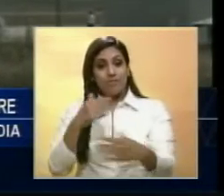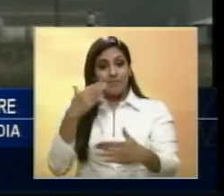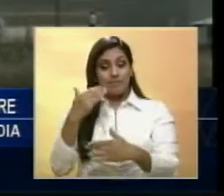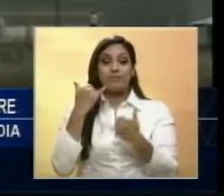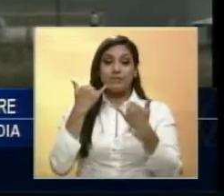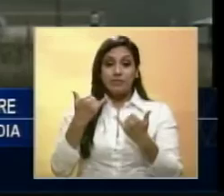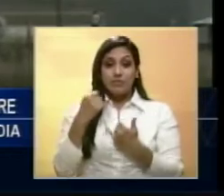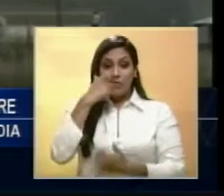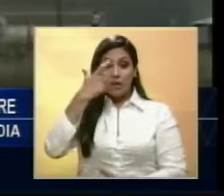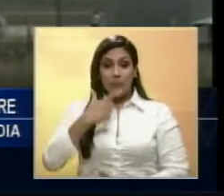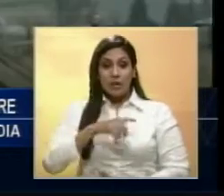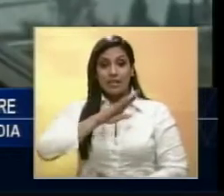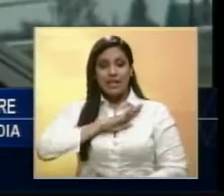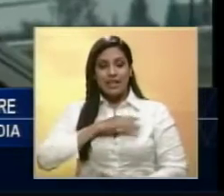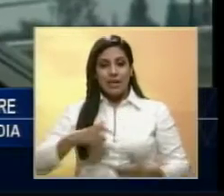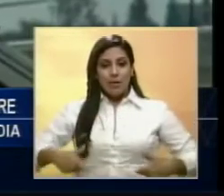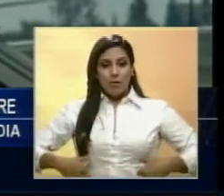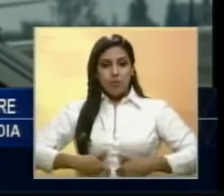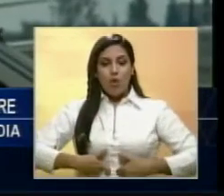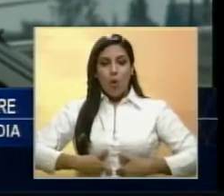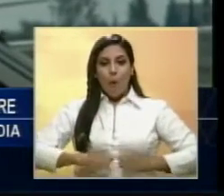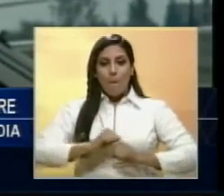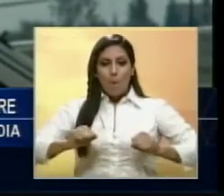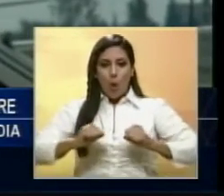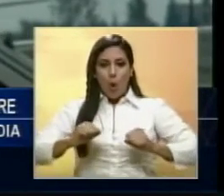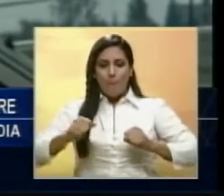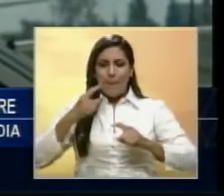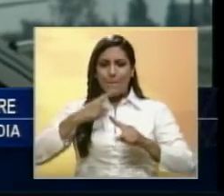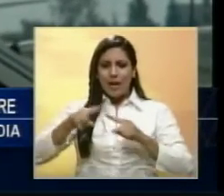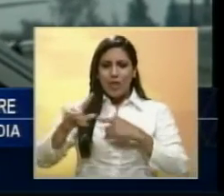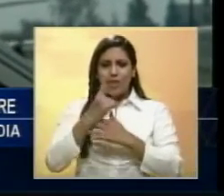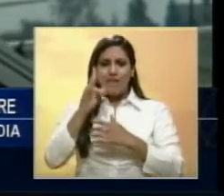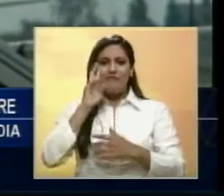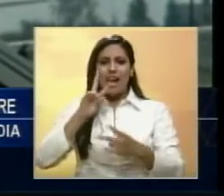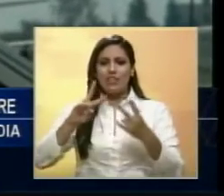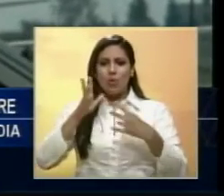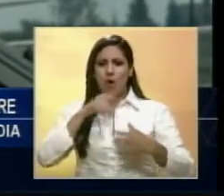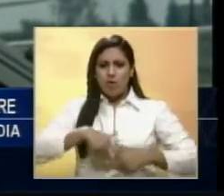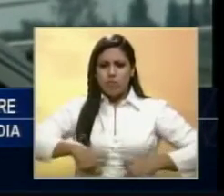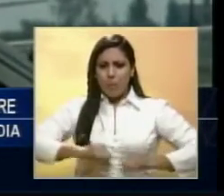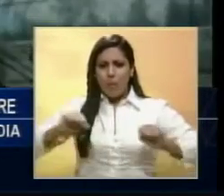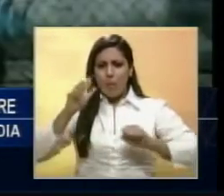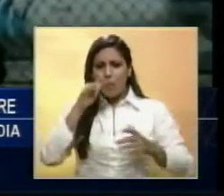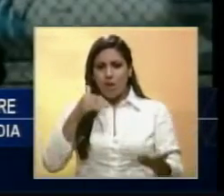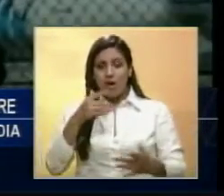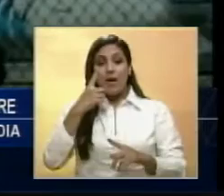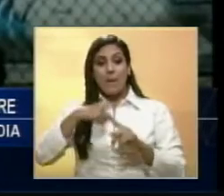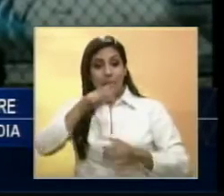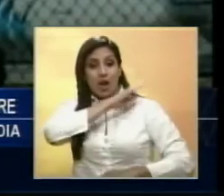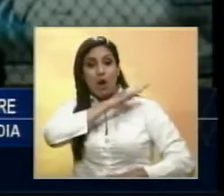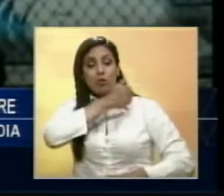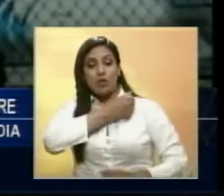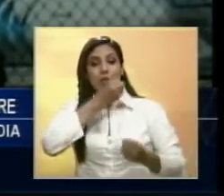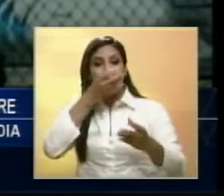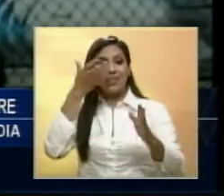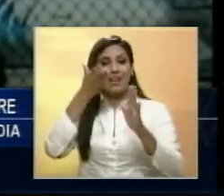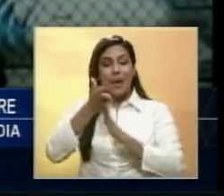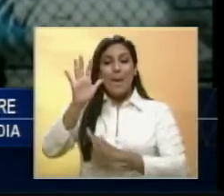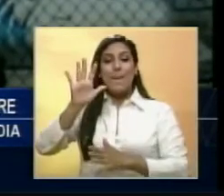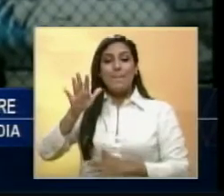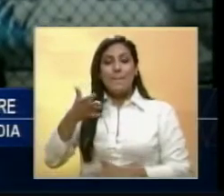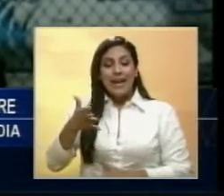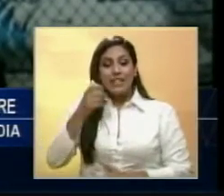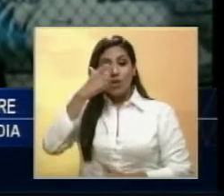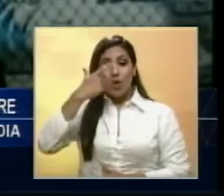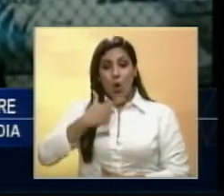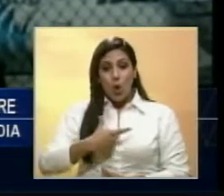individuo aseguró que tenía un cinturón con explosivos, pero resultó ser falso. Las autoridades informaron el móvil del hecho es presuntamente